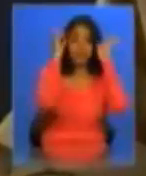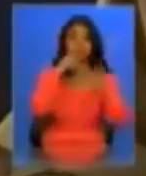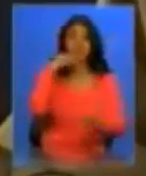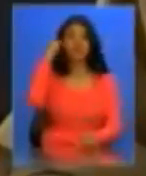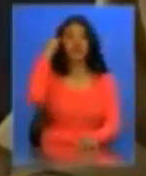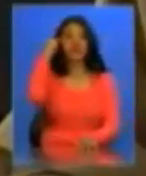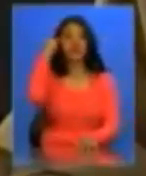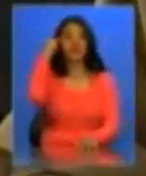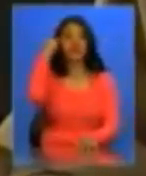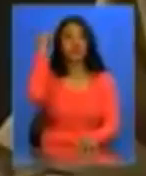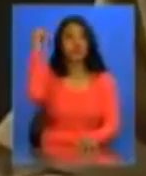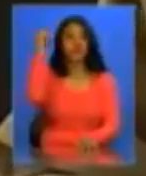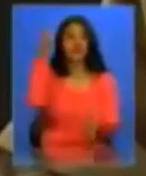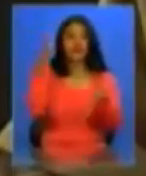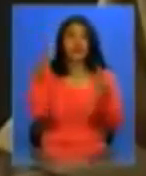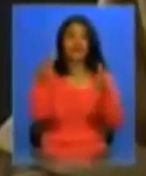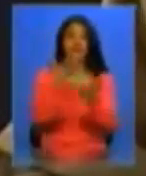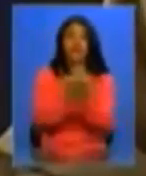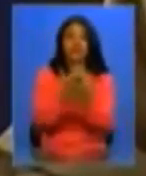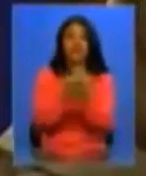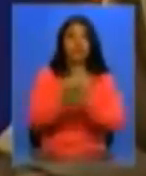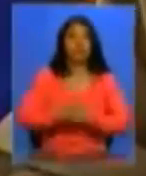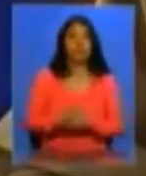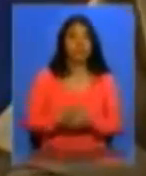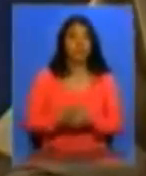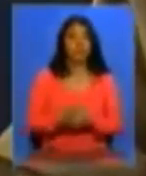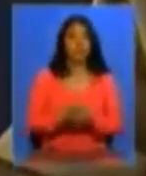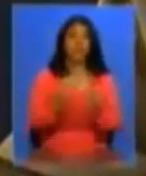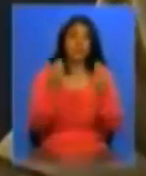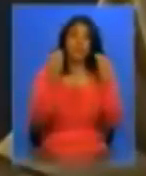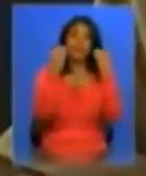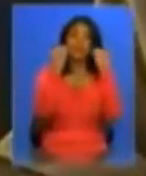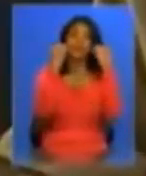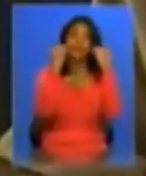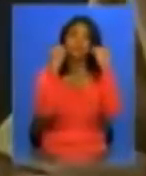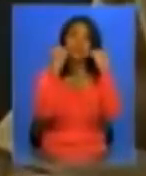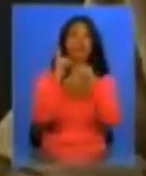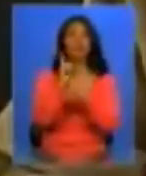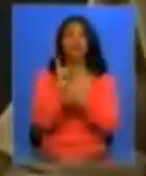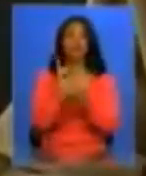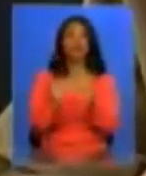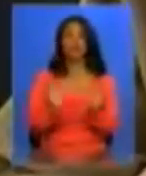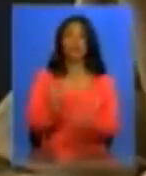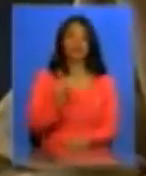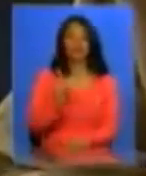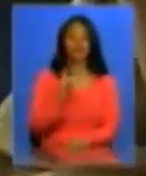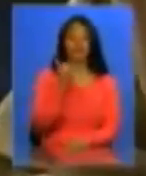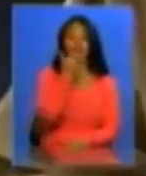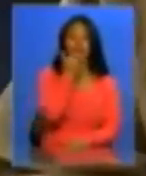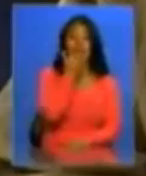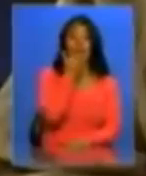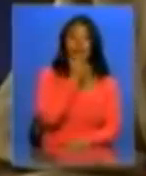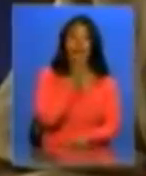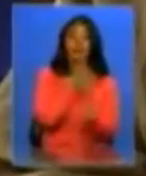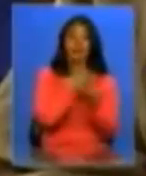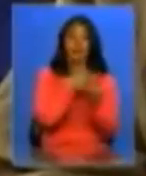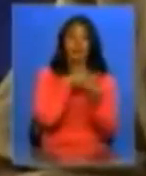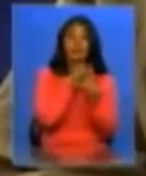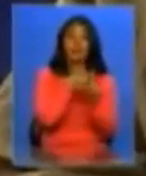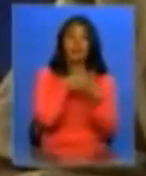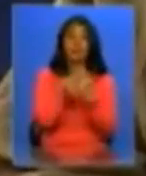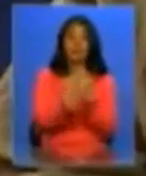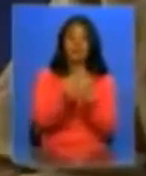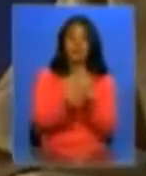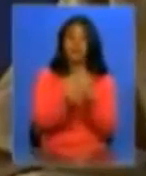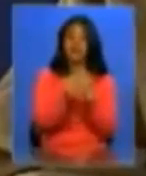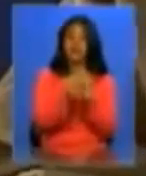Correa es un gran profesor de economía. Nos ha enseñado lo que no se debe hacer en economía. Pobre señor, no cree que contar billetes es